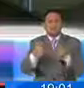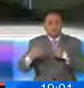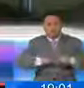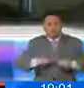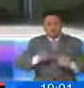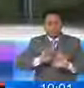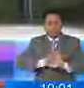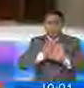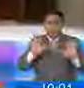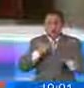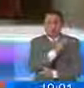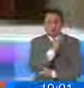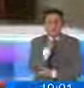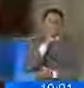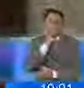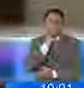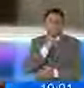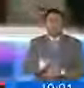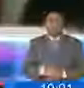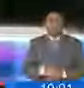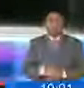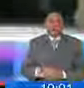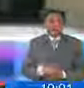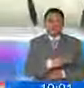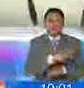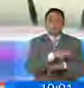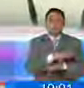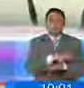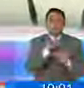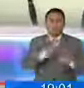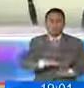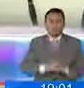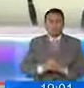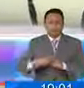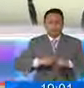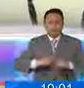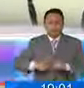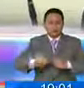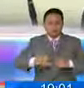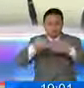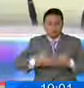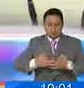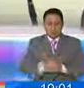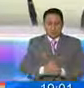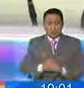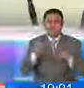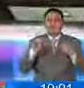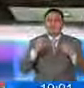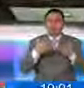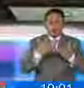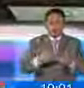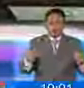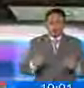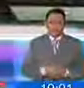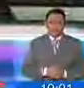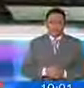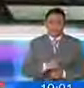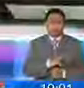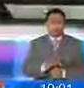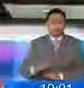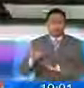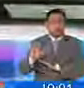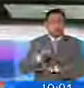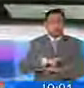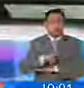con seriedad. El flamante fiscal asegura que trabajará para garantizar que los casos sean resueltos. Promete una fiscalía